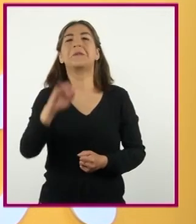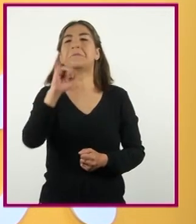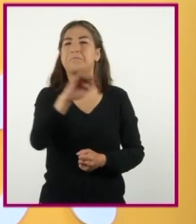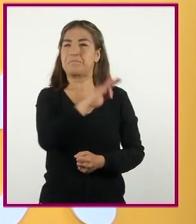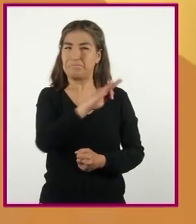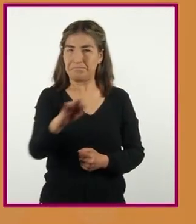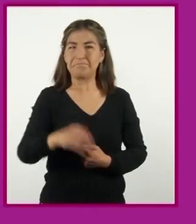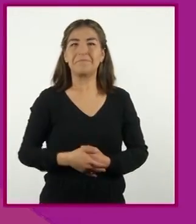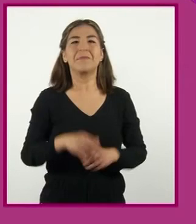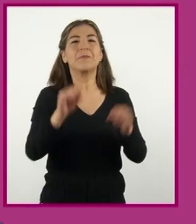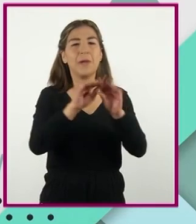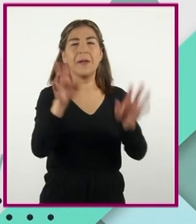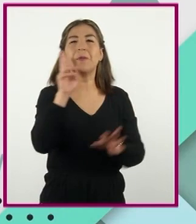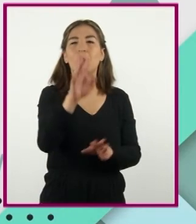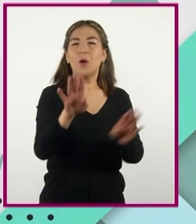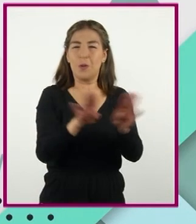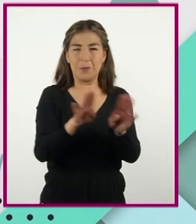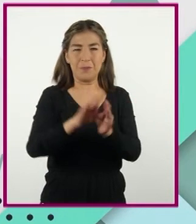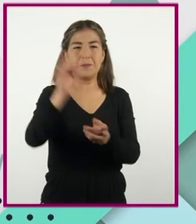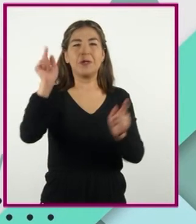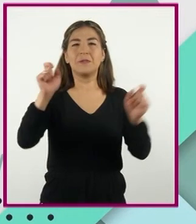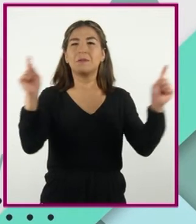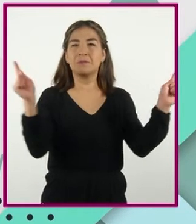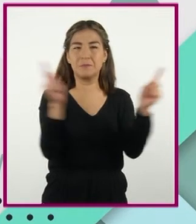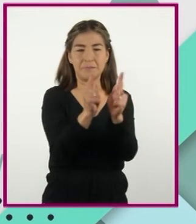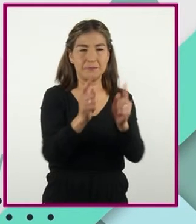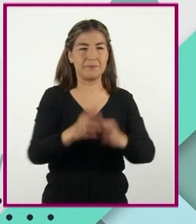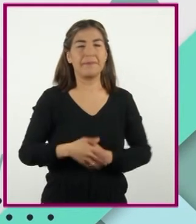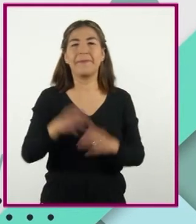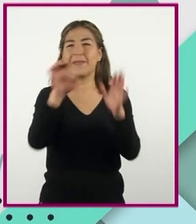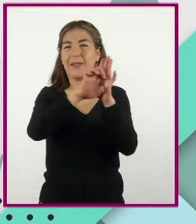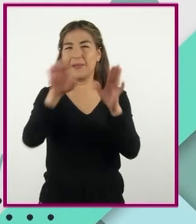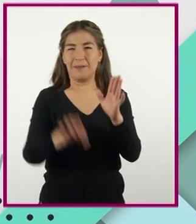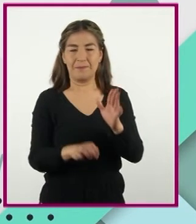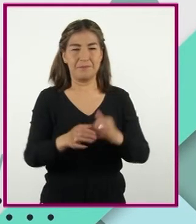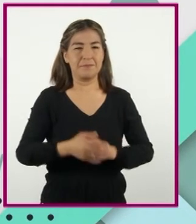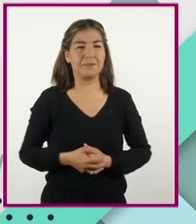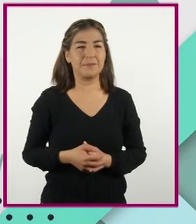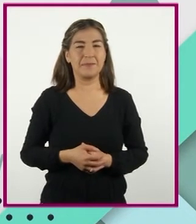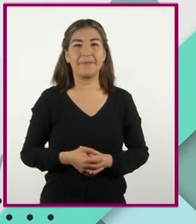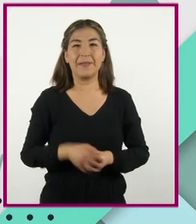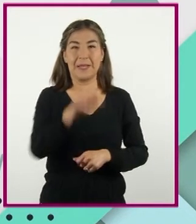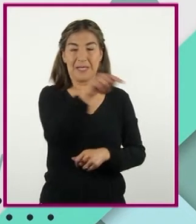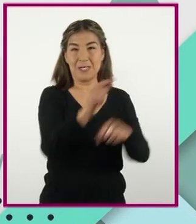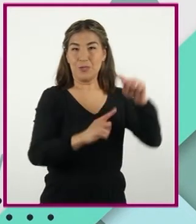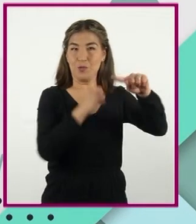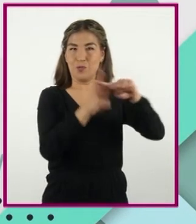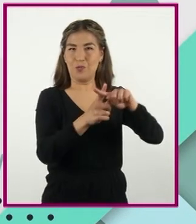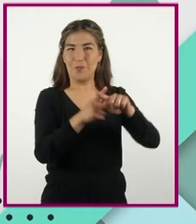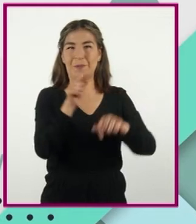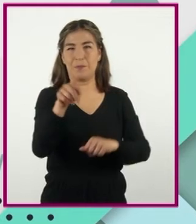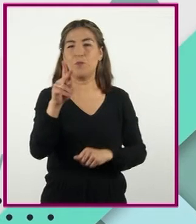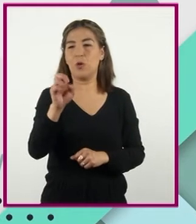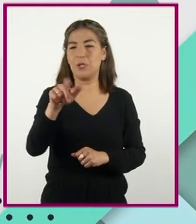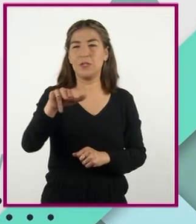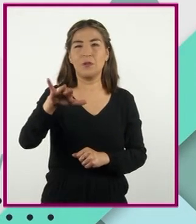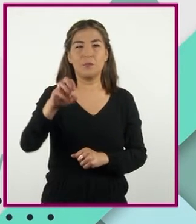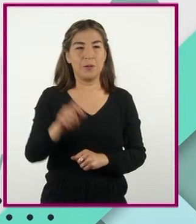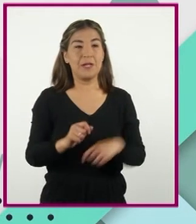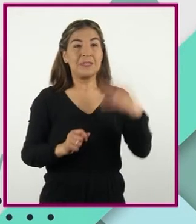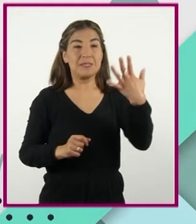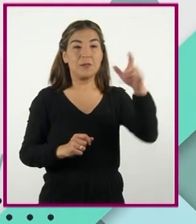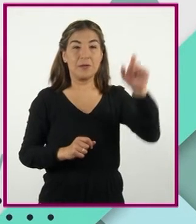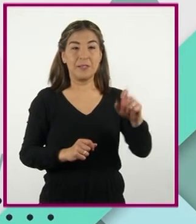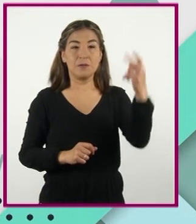es posible reducir términos semejantes en polinomios. Por ejemplo, esta suma de polinomios. 5x